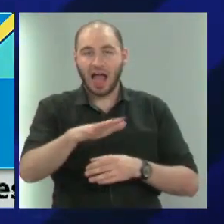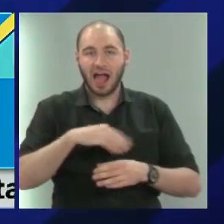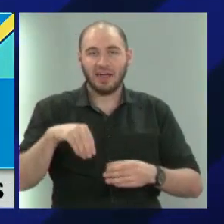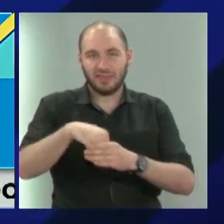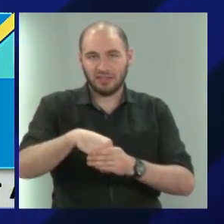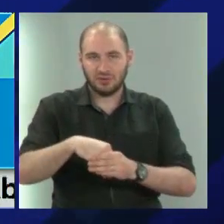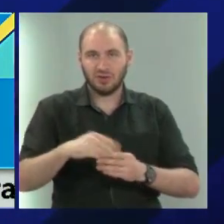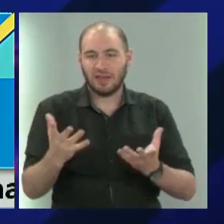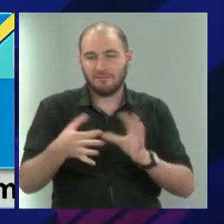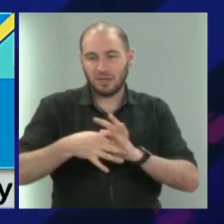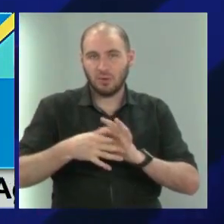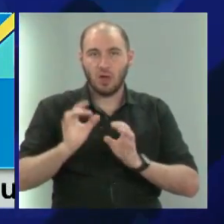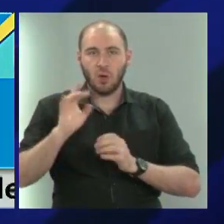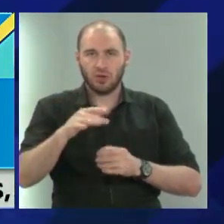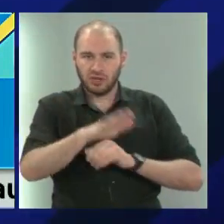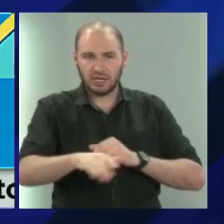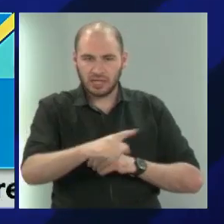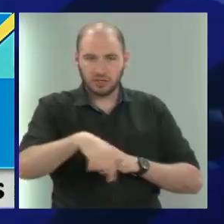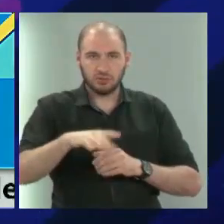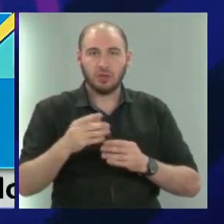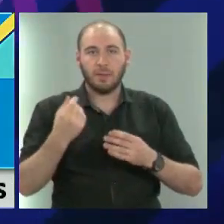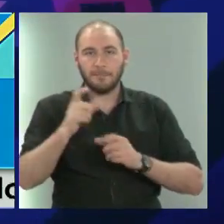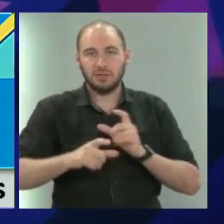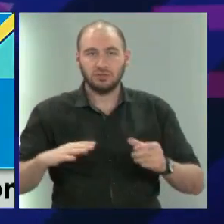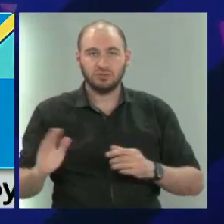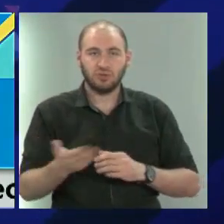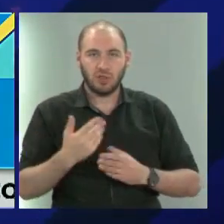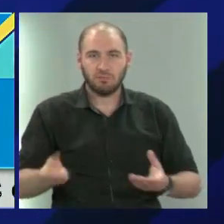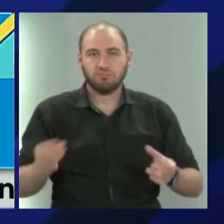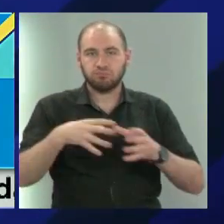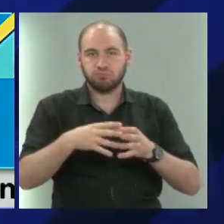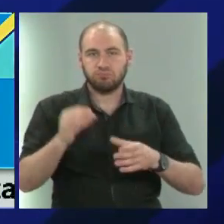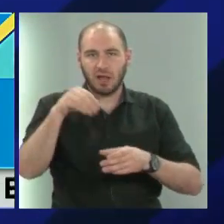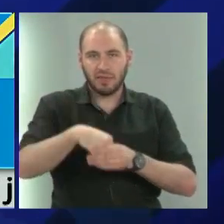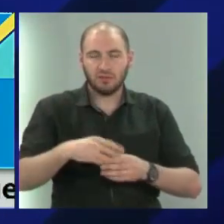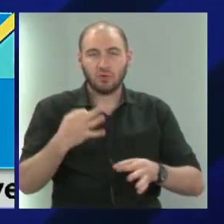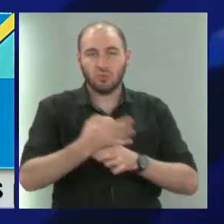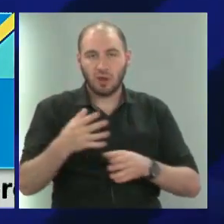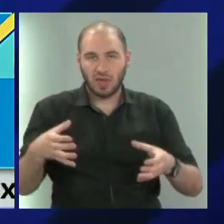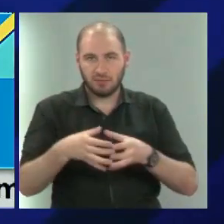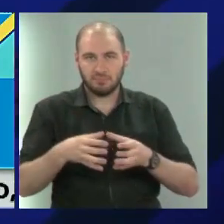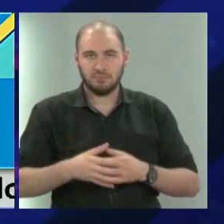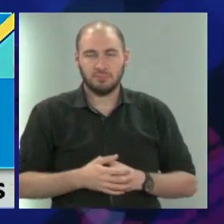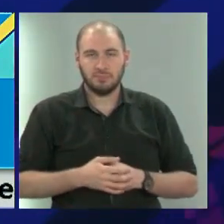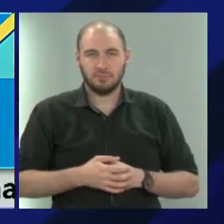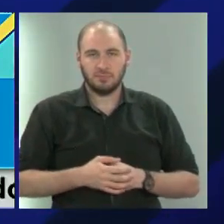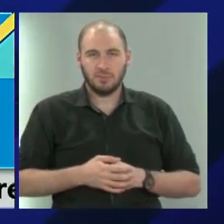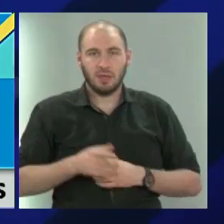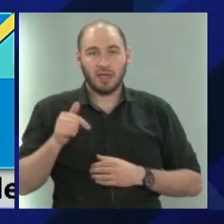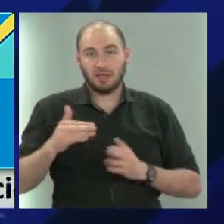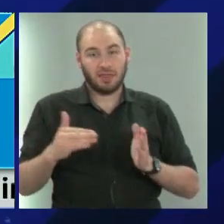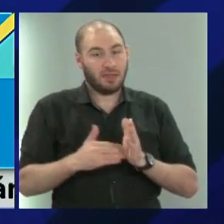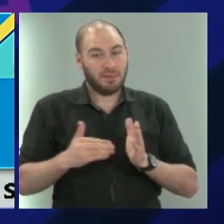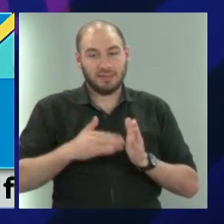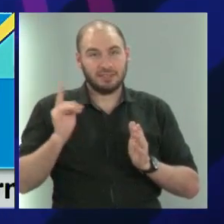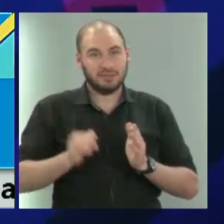genera, el clima de los vínculos, no solamente de los chicos, ¿no?, sino de todos los que convergen ahí en la comunidad educativa, está condicionando